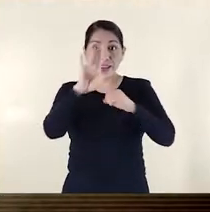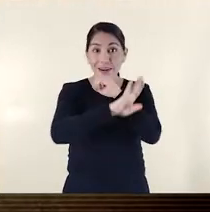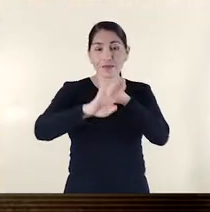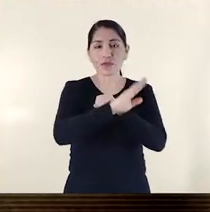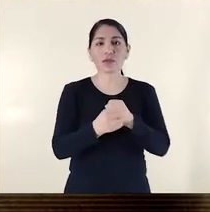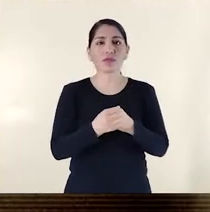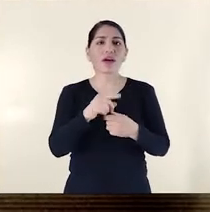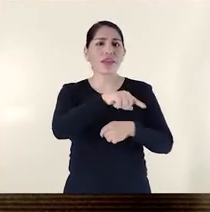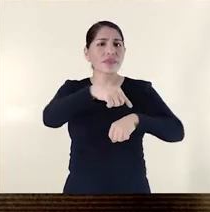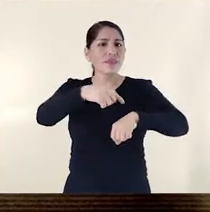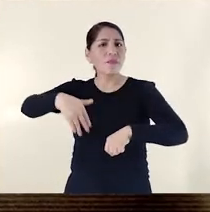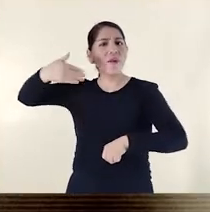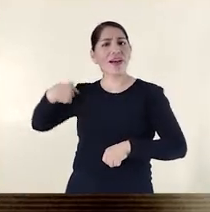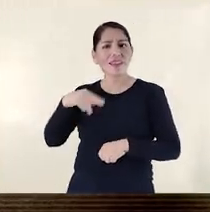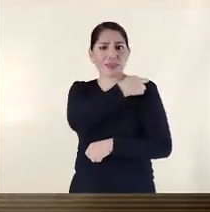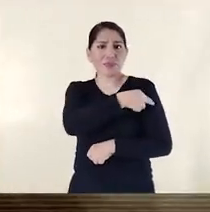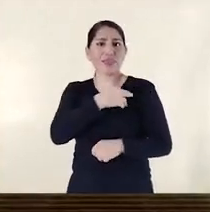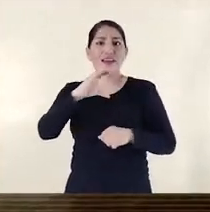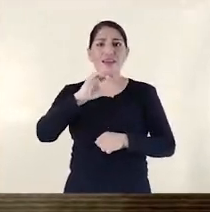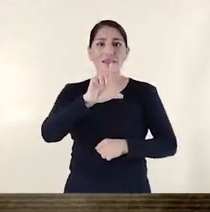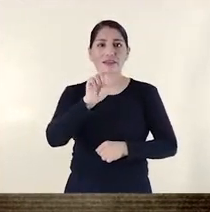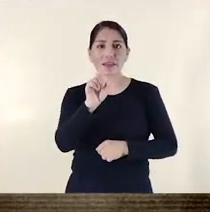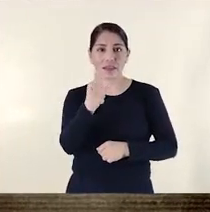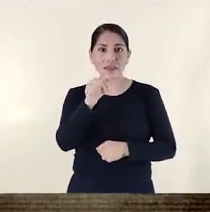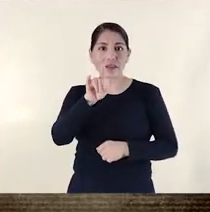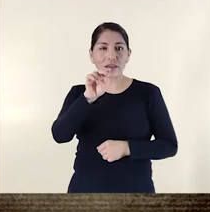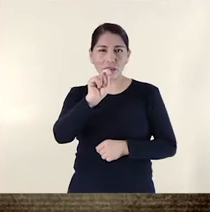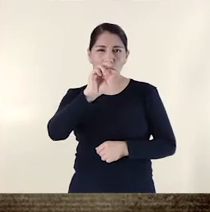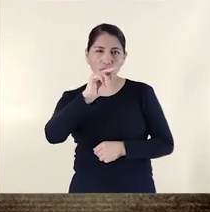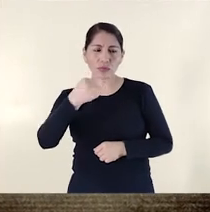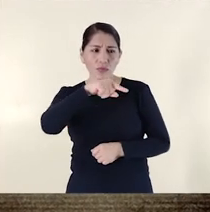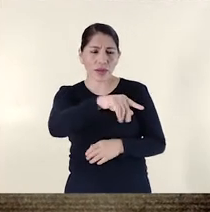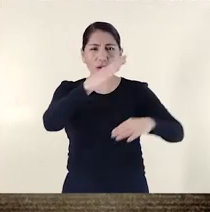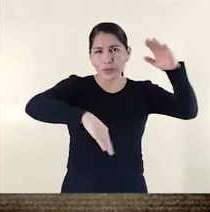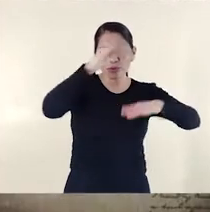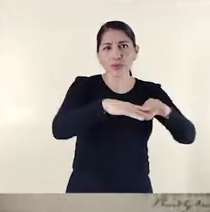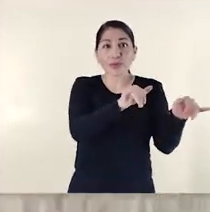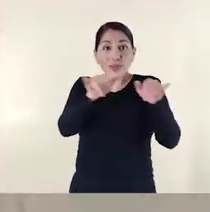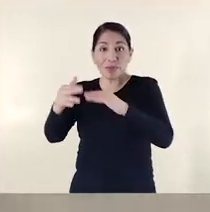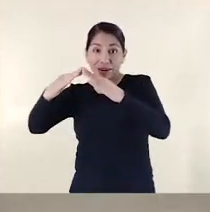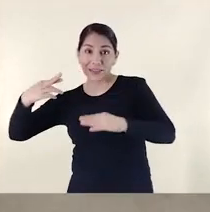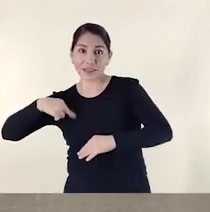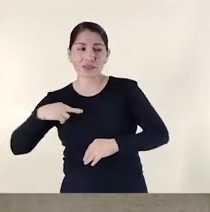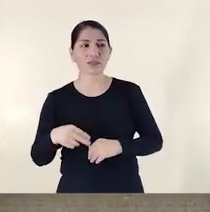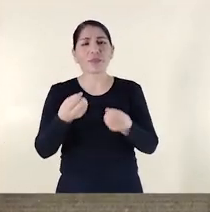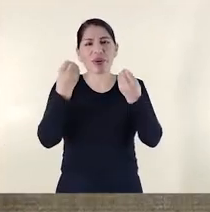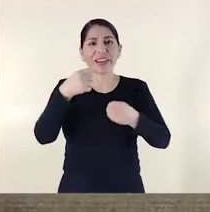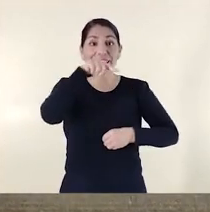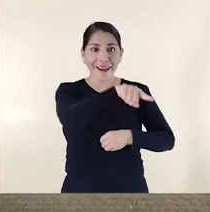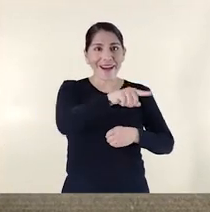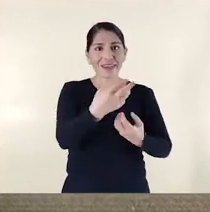correspondía a la época de hospitales claustro, es decir, aquellos cuya construcción se asemejaban a un convento. Y esto era así porque la